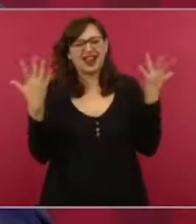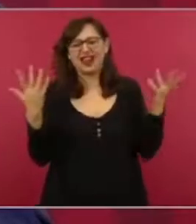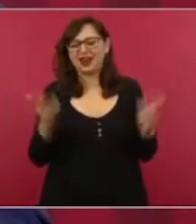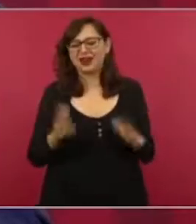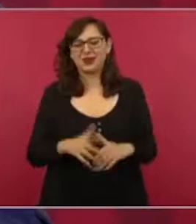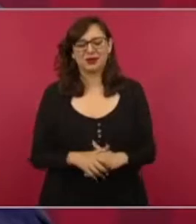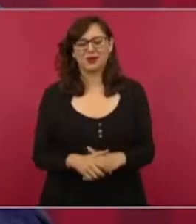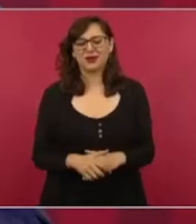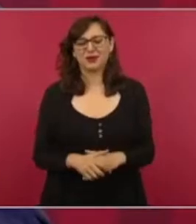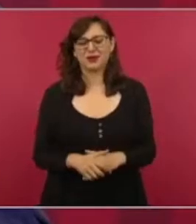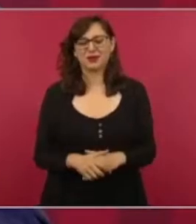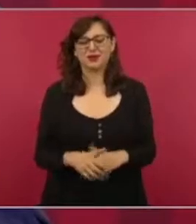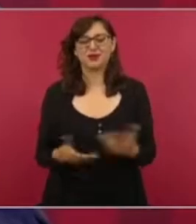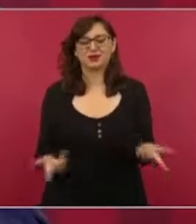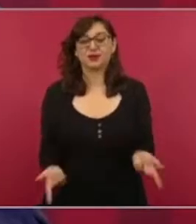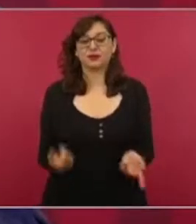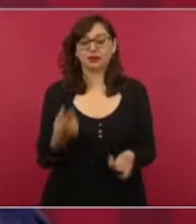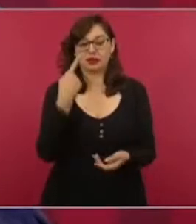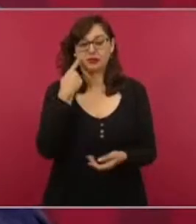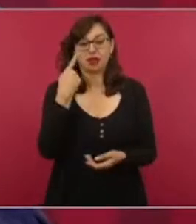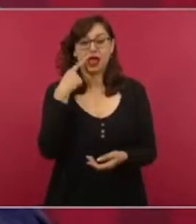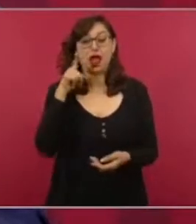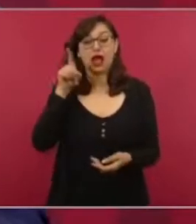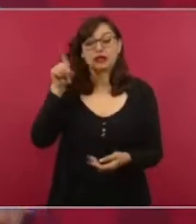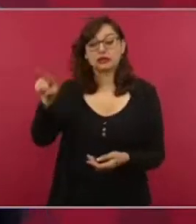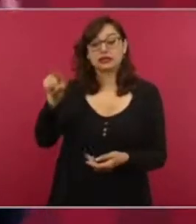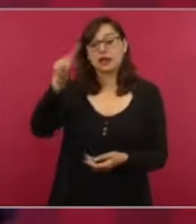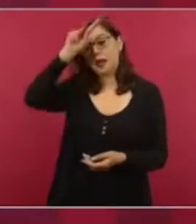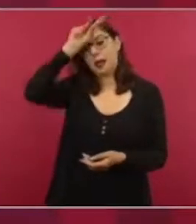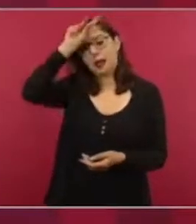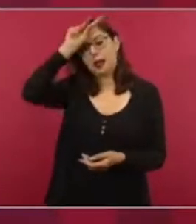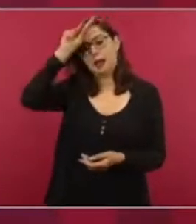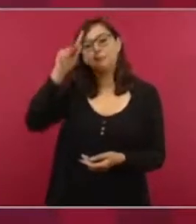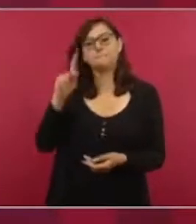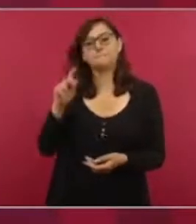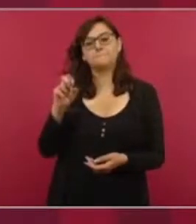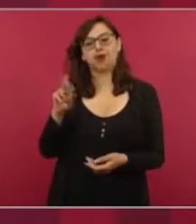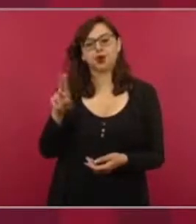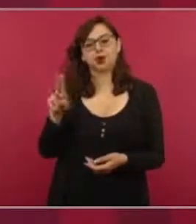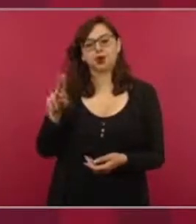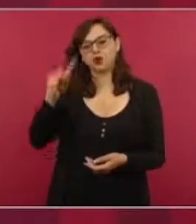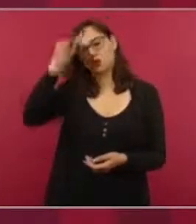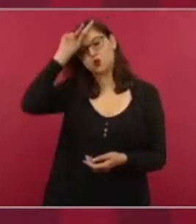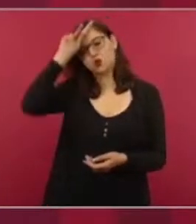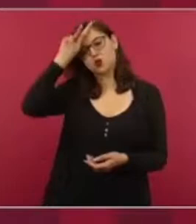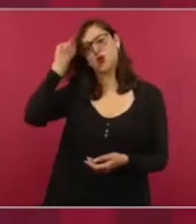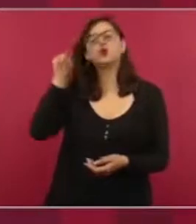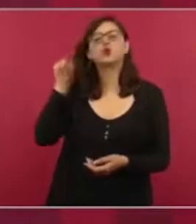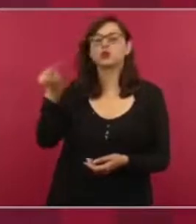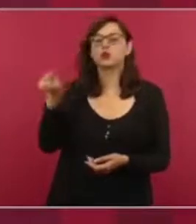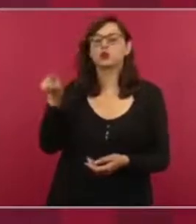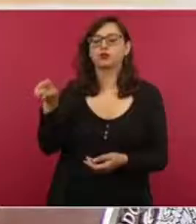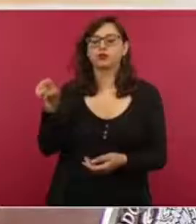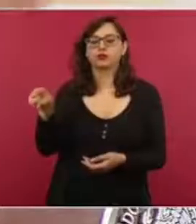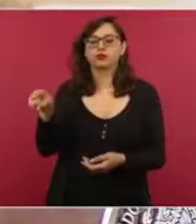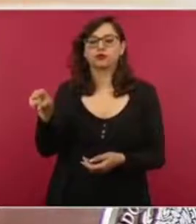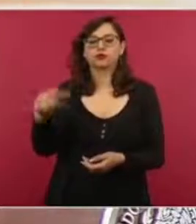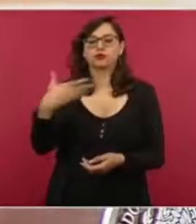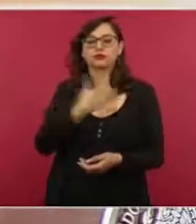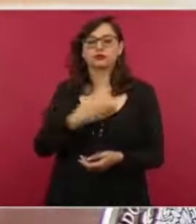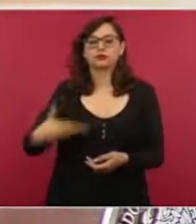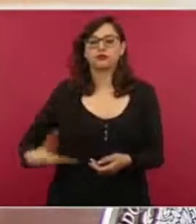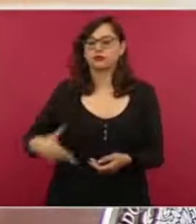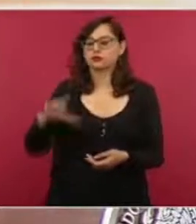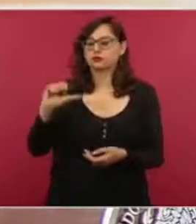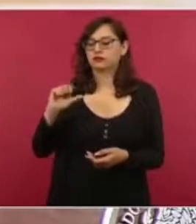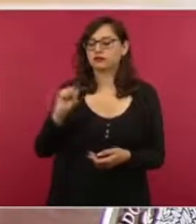lo que está sucediendo en Perú, porque desde que entró el presidente Castillo ha